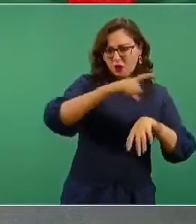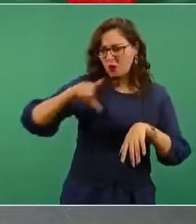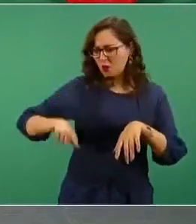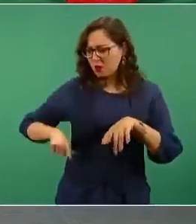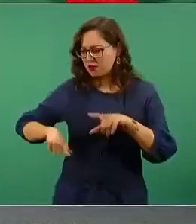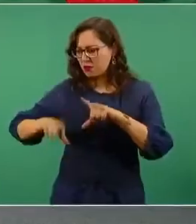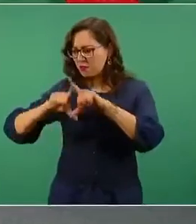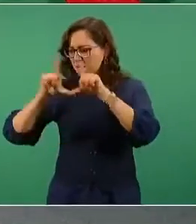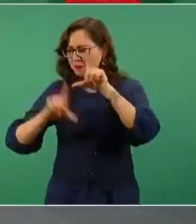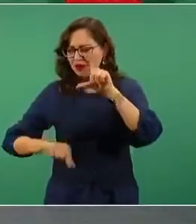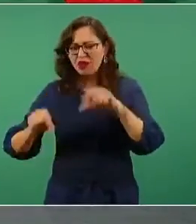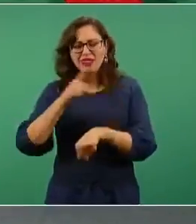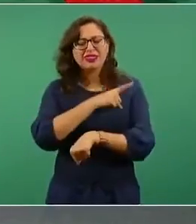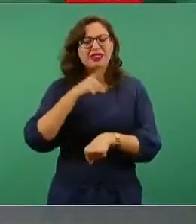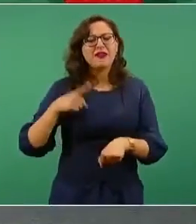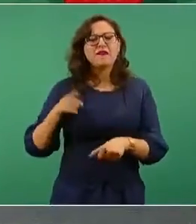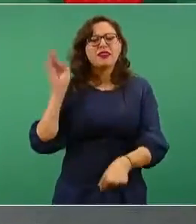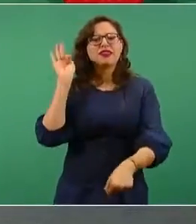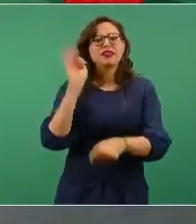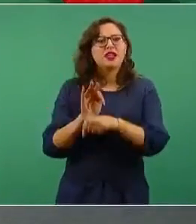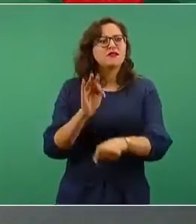los intereses de su pueblo.